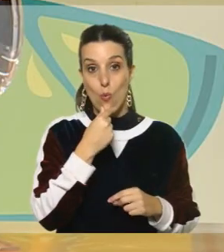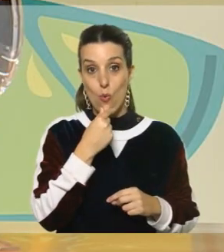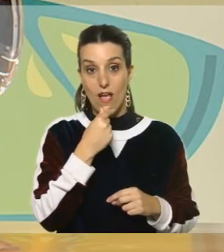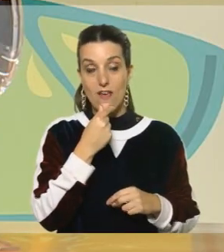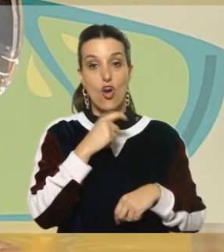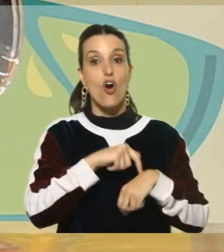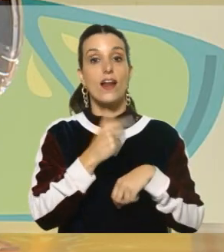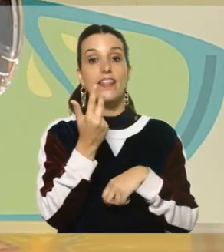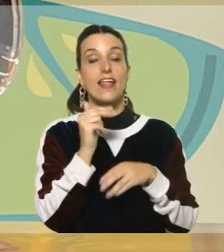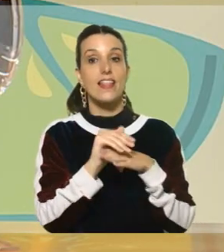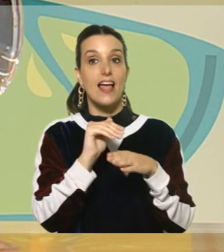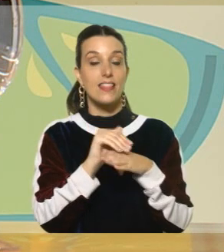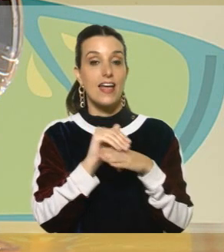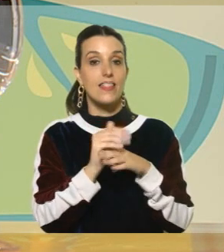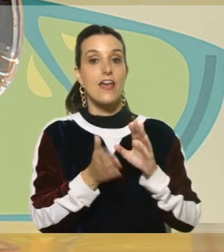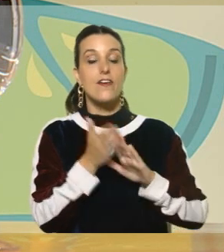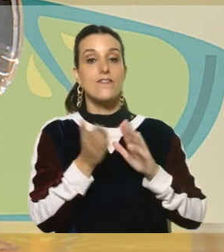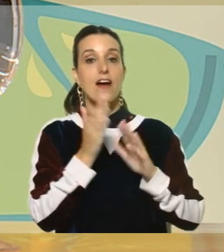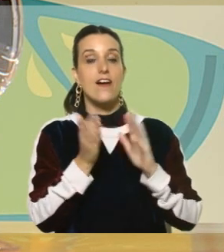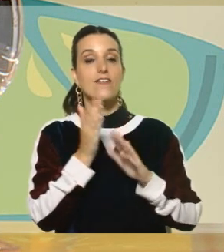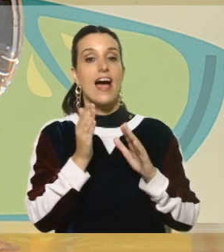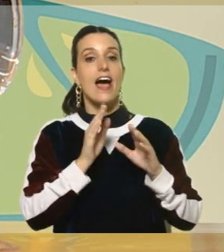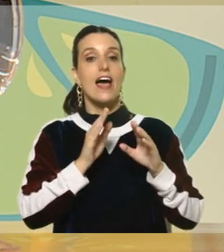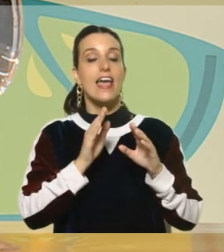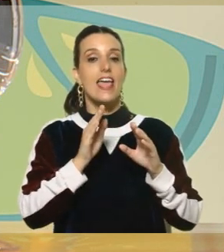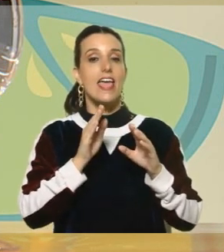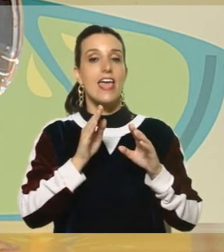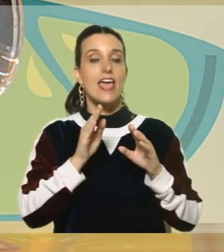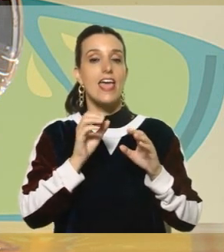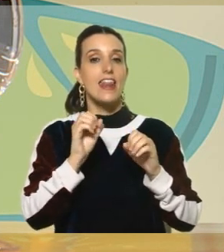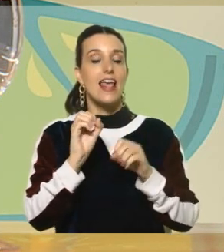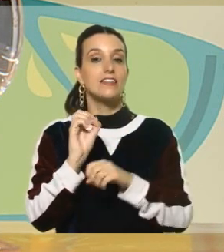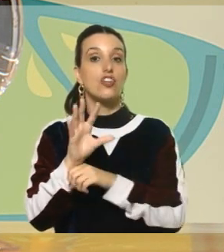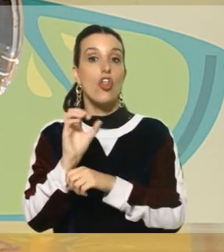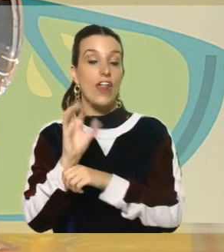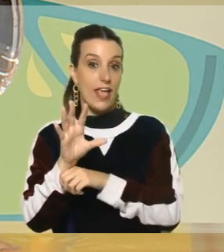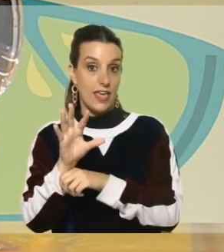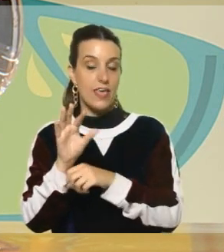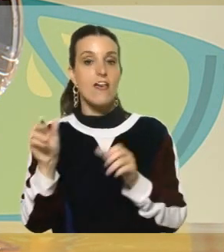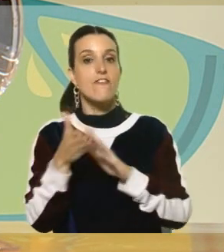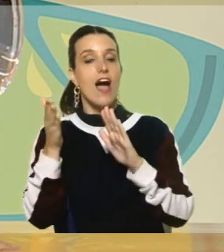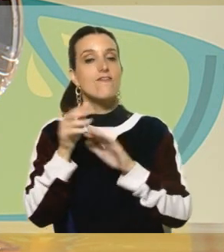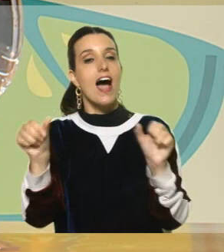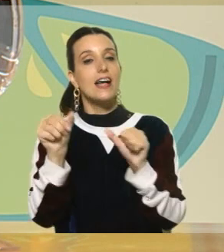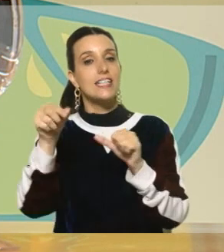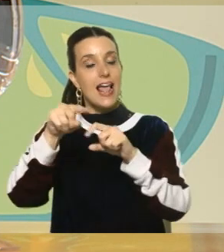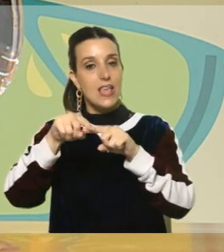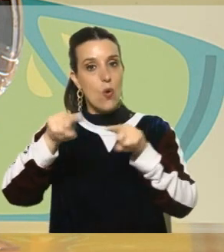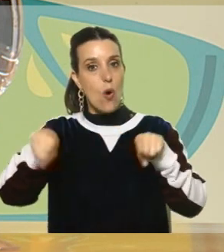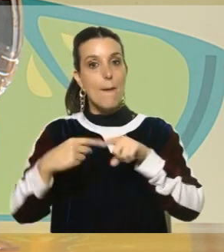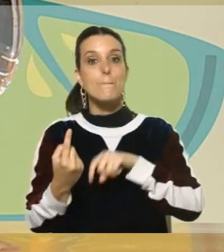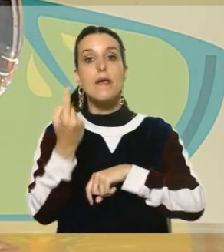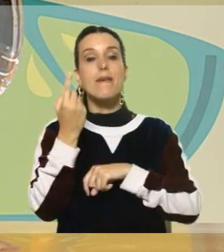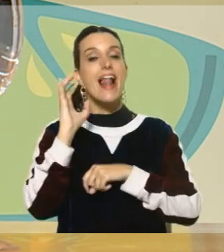a las 15 horas, en el foyer del Auditorio de la Reta, esto con entrada libre. Va a haber la primera